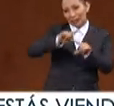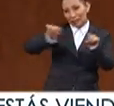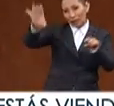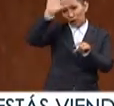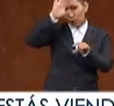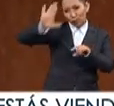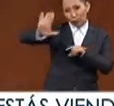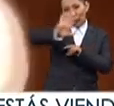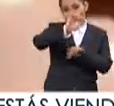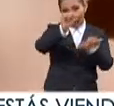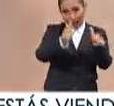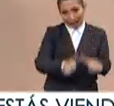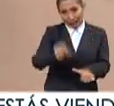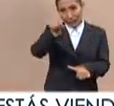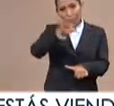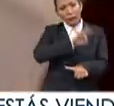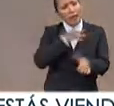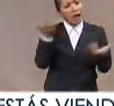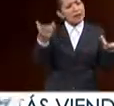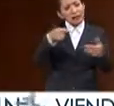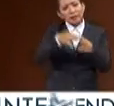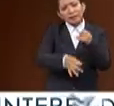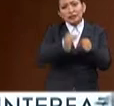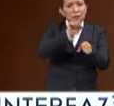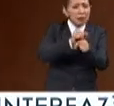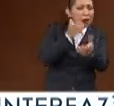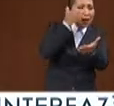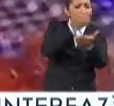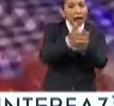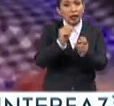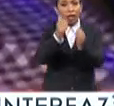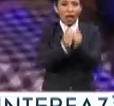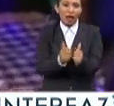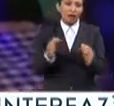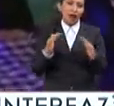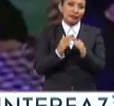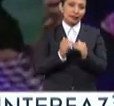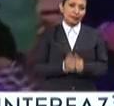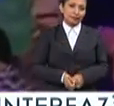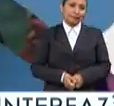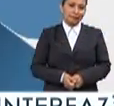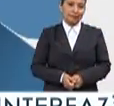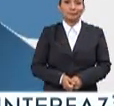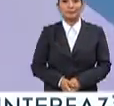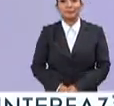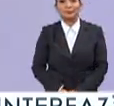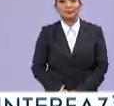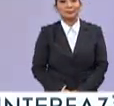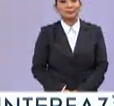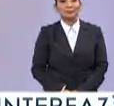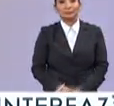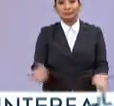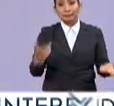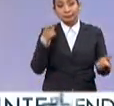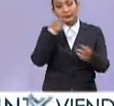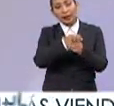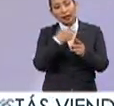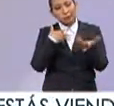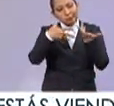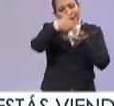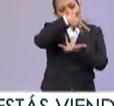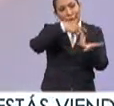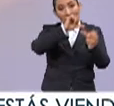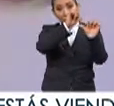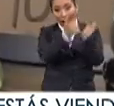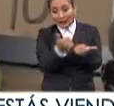culturales y artísticas que puedes realizar este fin de semana y no quedarte encerrado en casa encuentra una mezcla